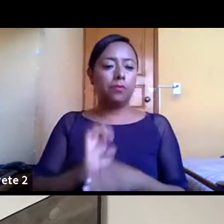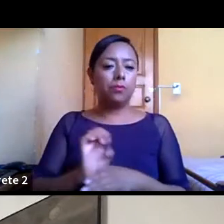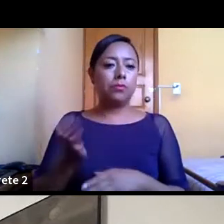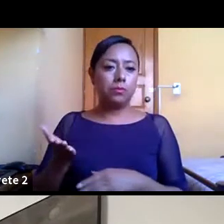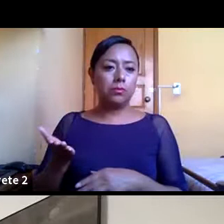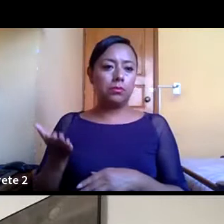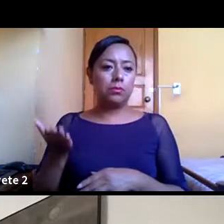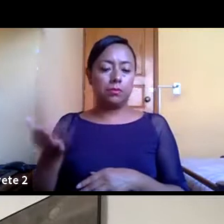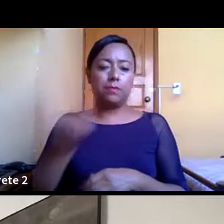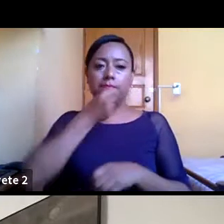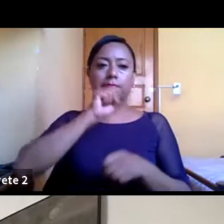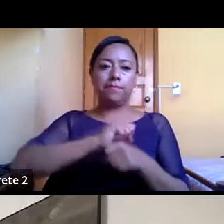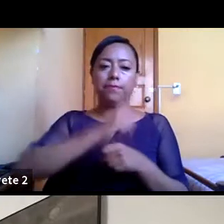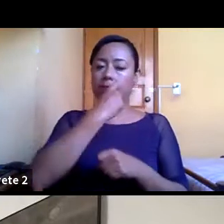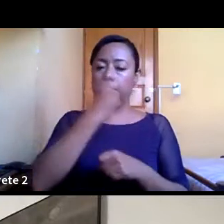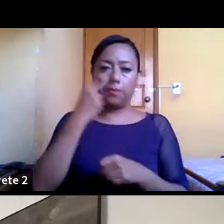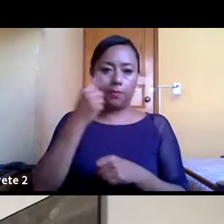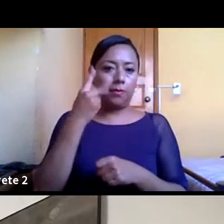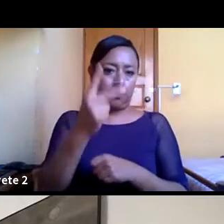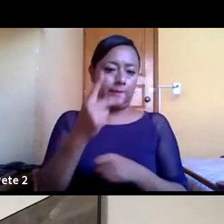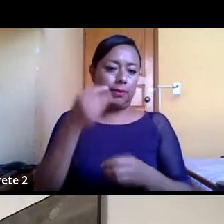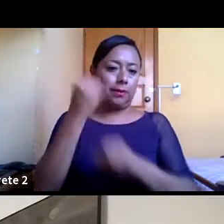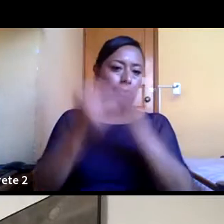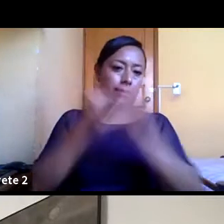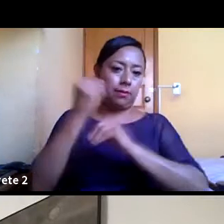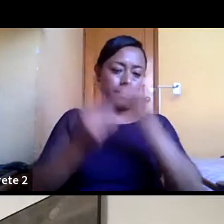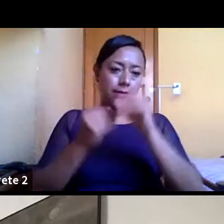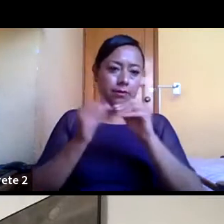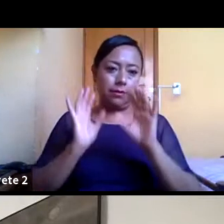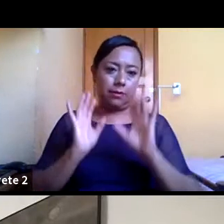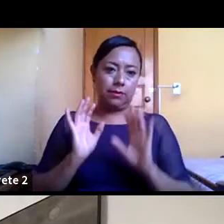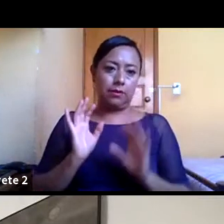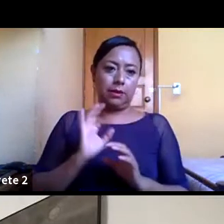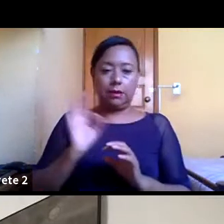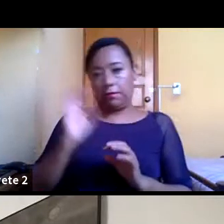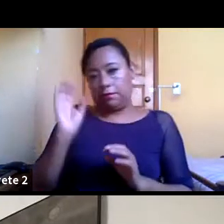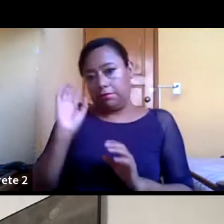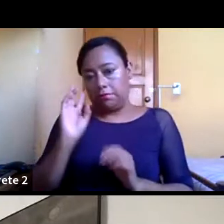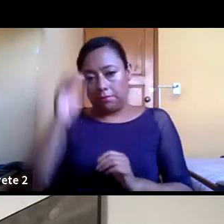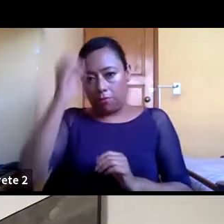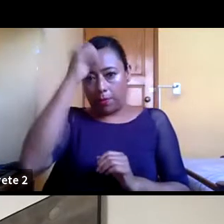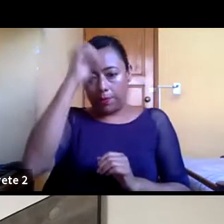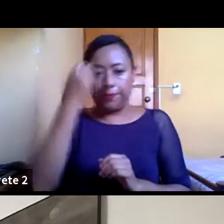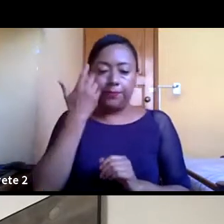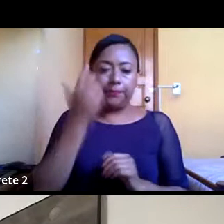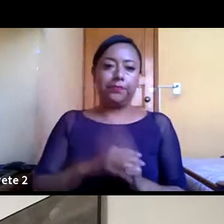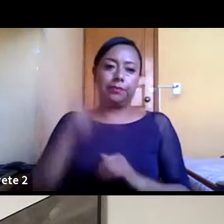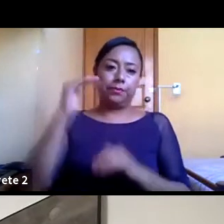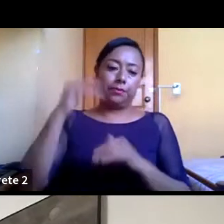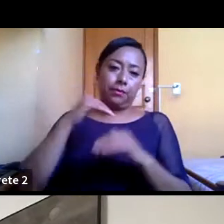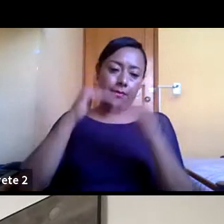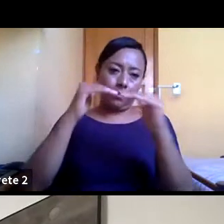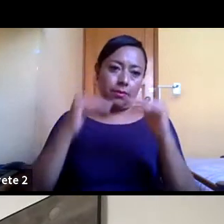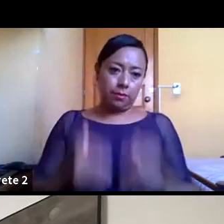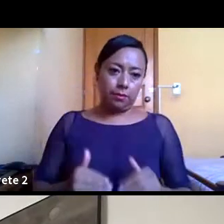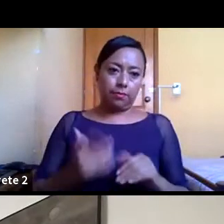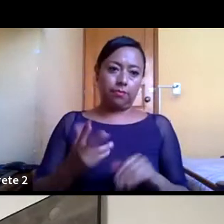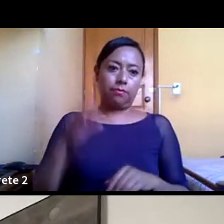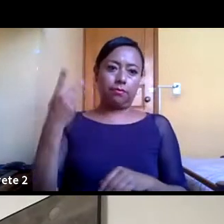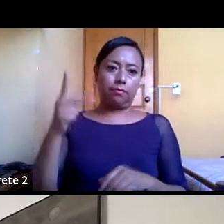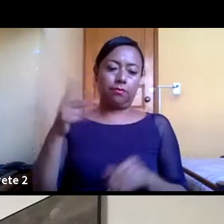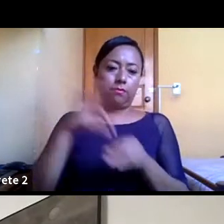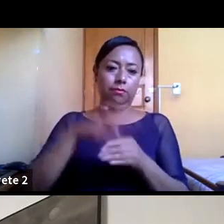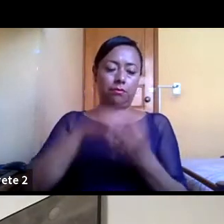solicitaría a la Secretaría someta a discusión si es que hay observaciones. Y posteriormente a su votación, diputado